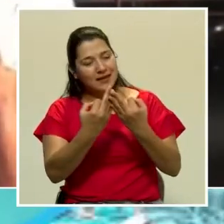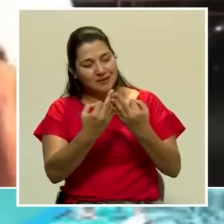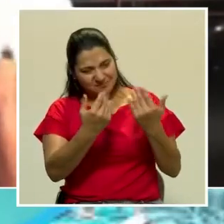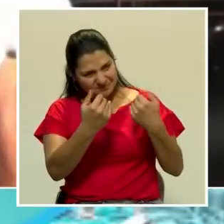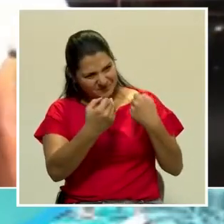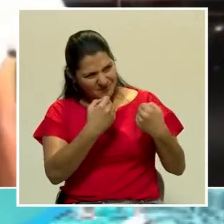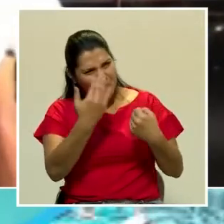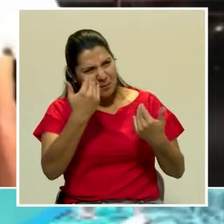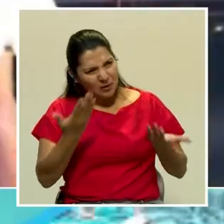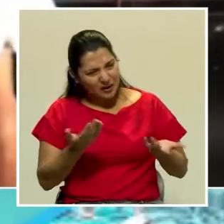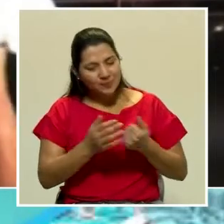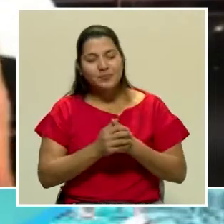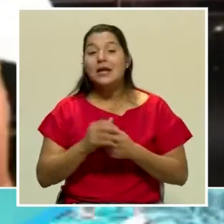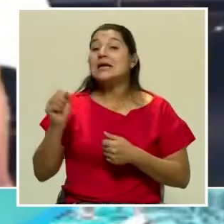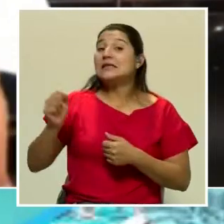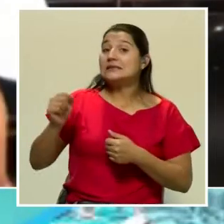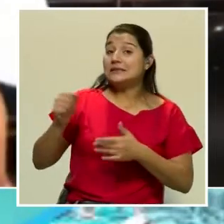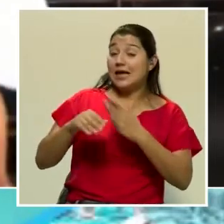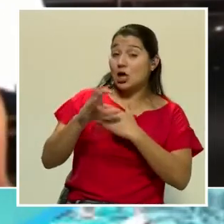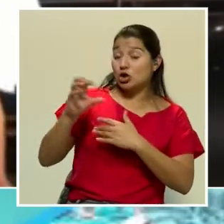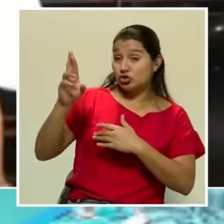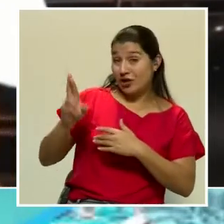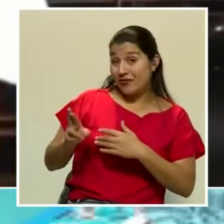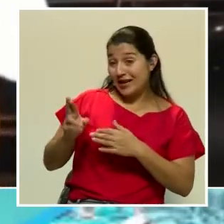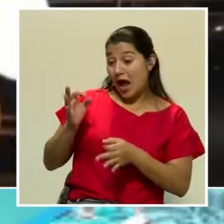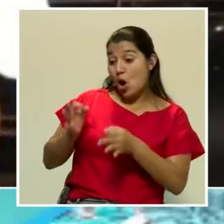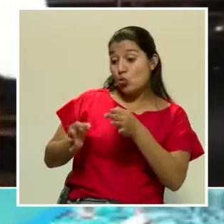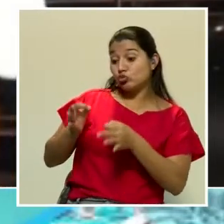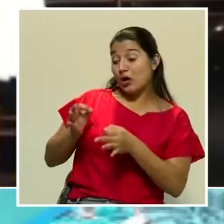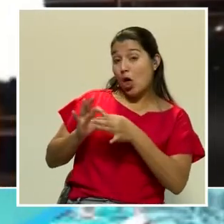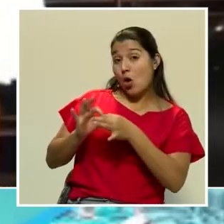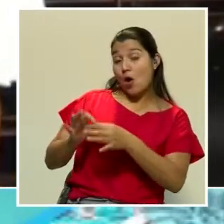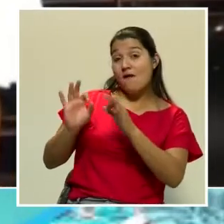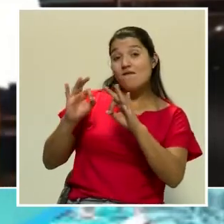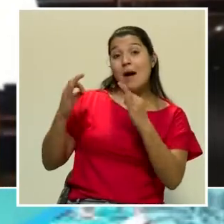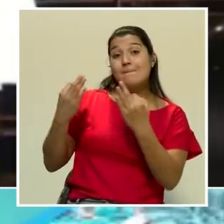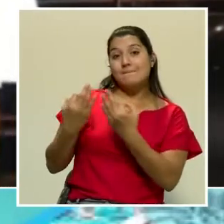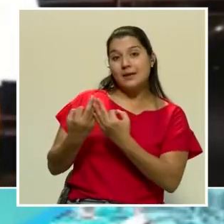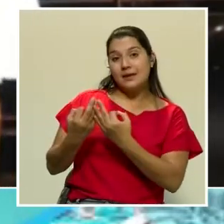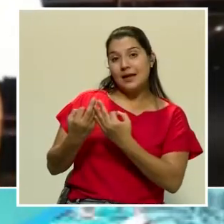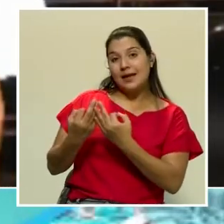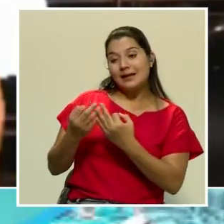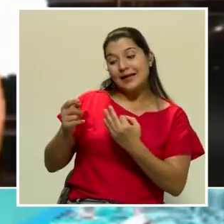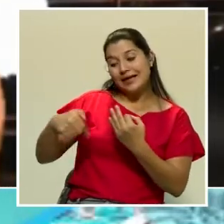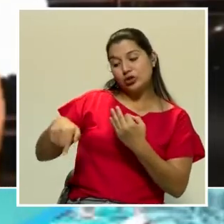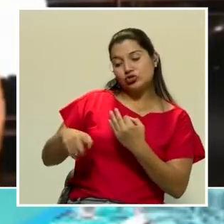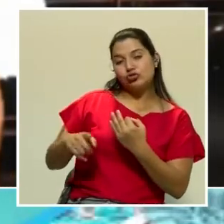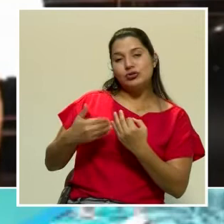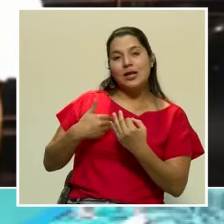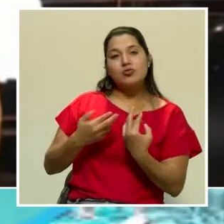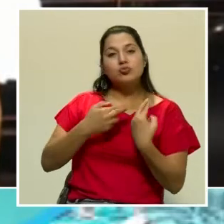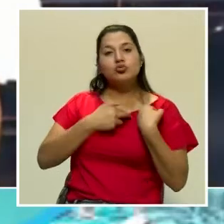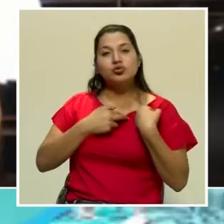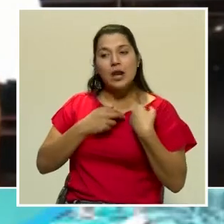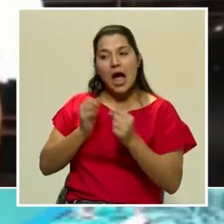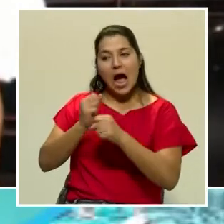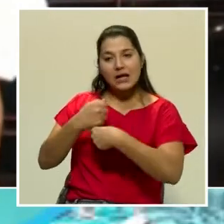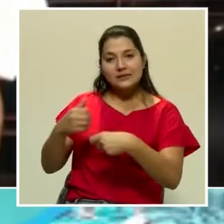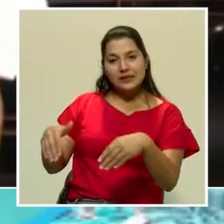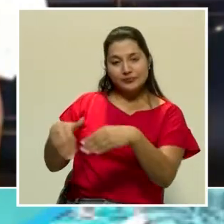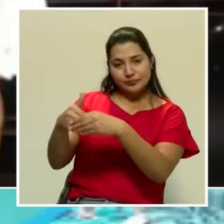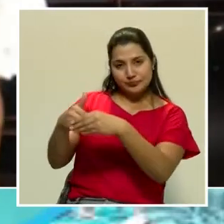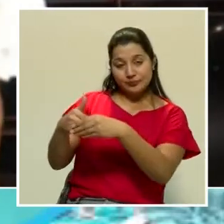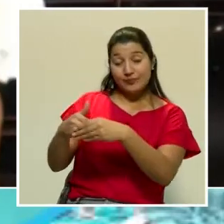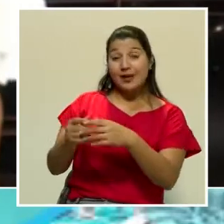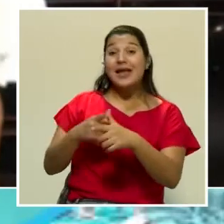en Costa Rica los juzgados de familia tienen que casar. Y es muy importante que una jueza